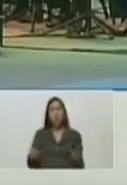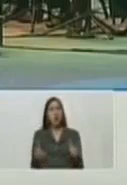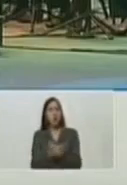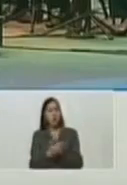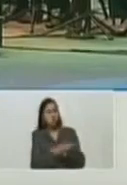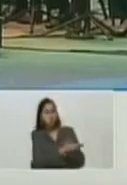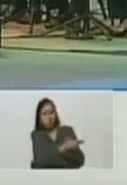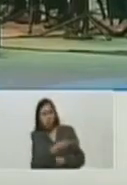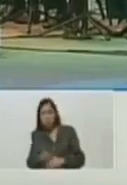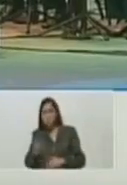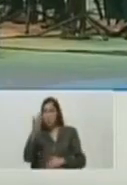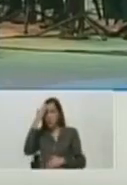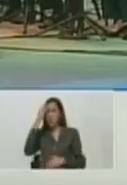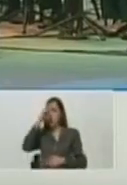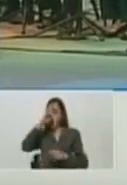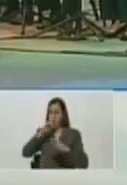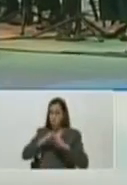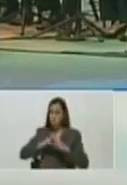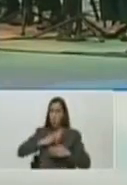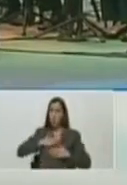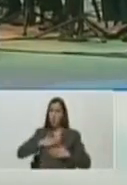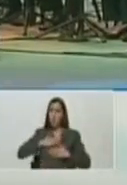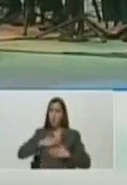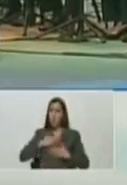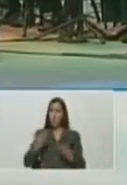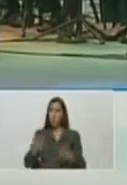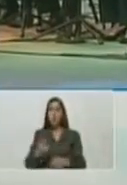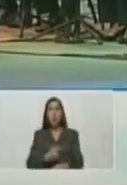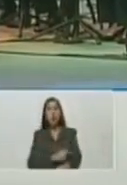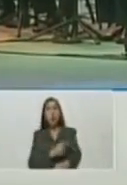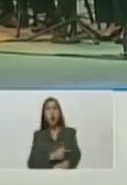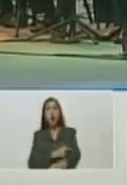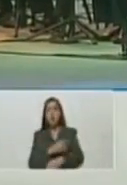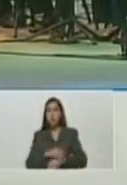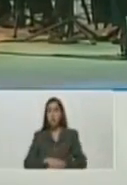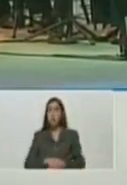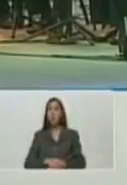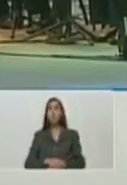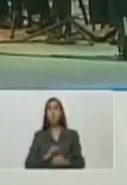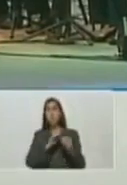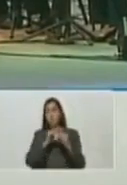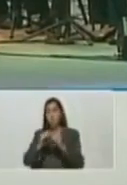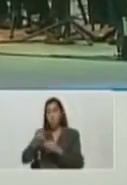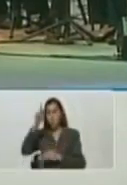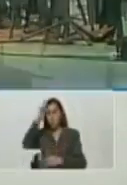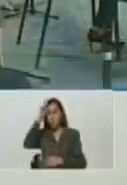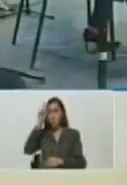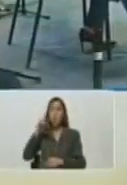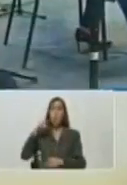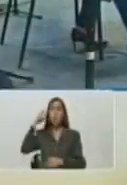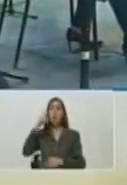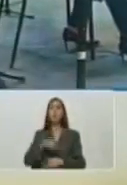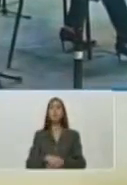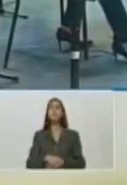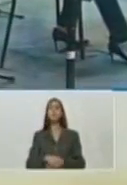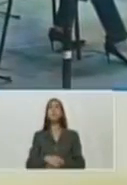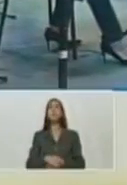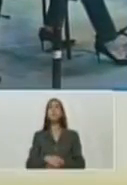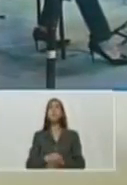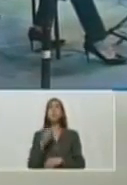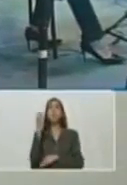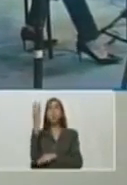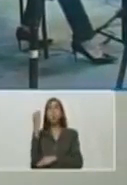no se imaginan el honor, hermano de Guaraguao. Miren, para no quiero extenderme mucho porque si me